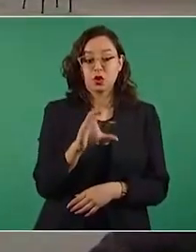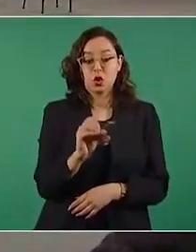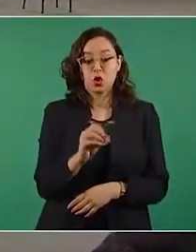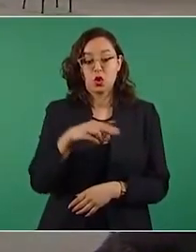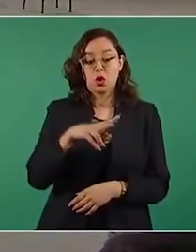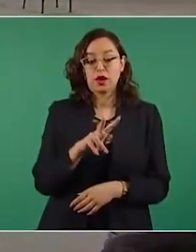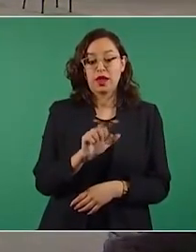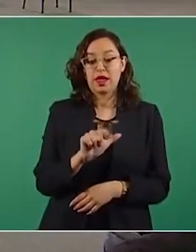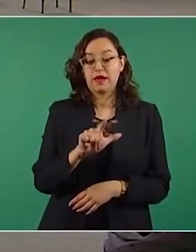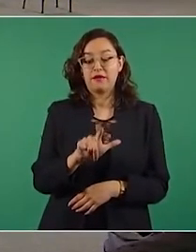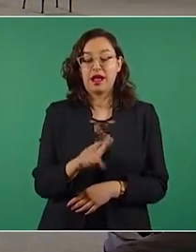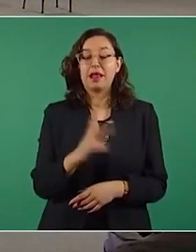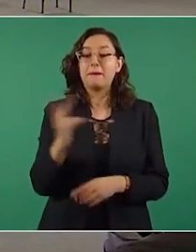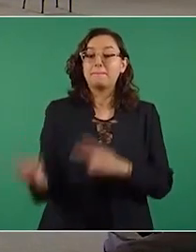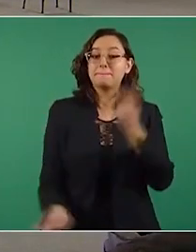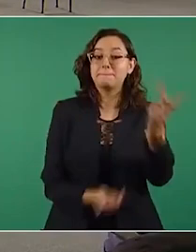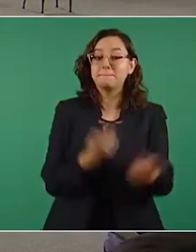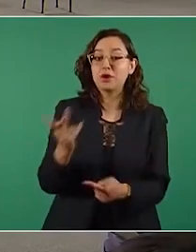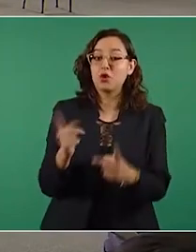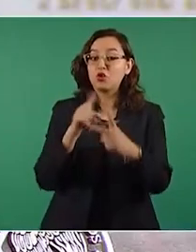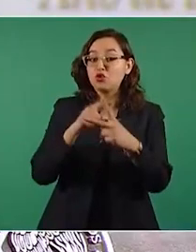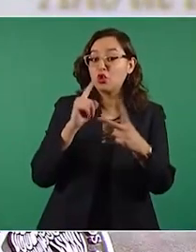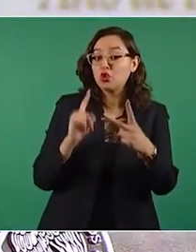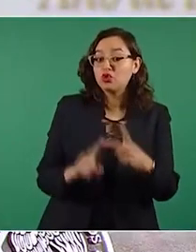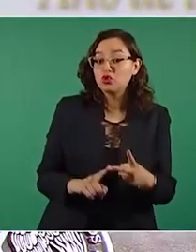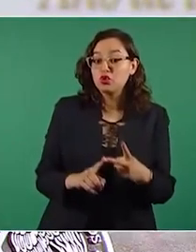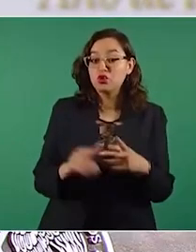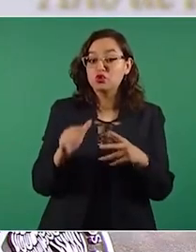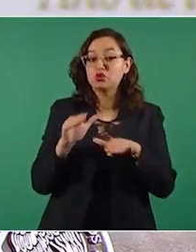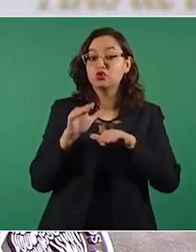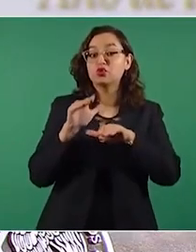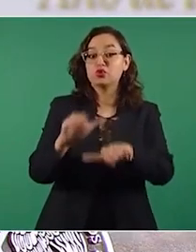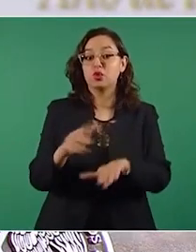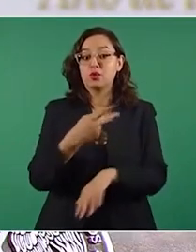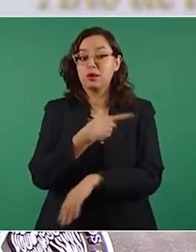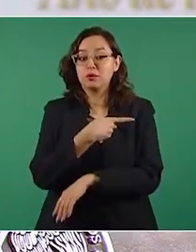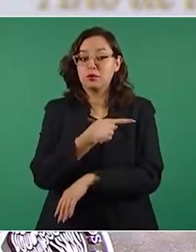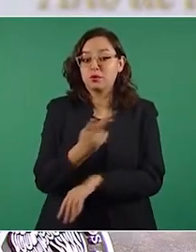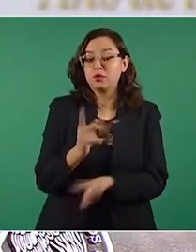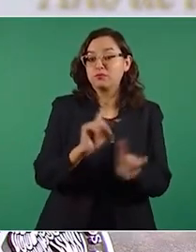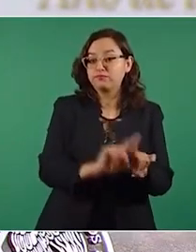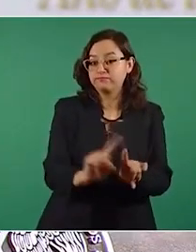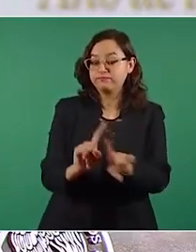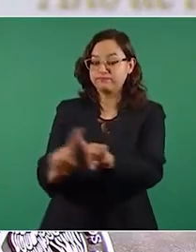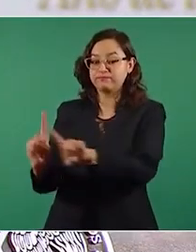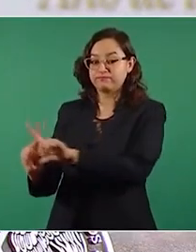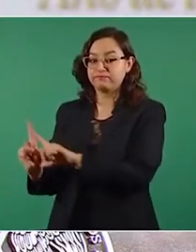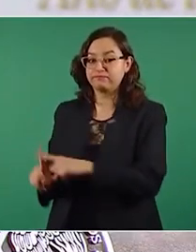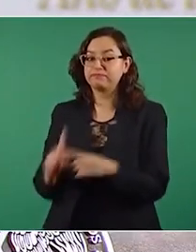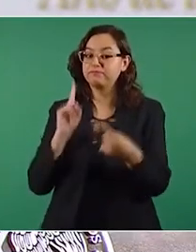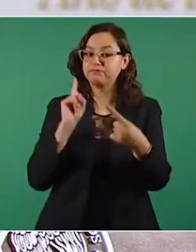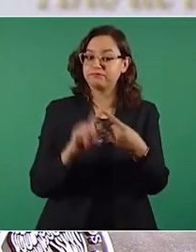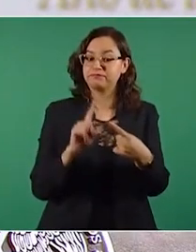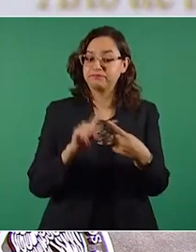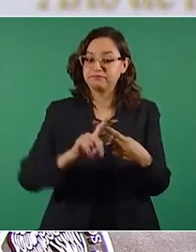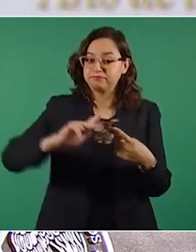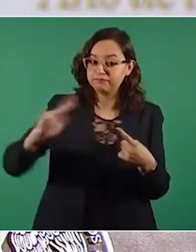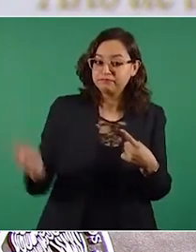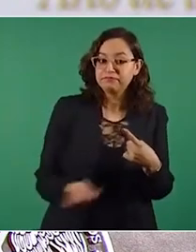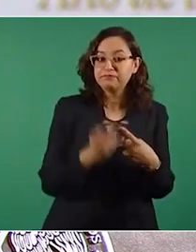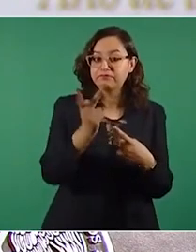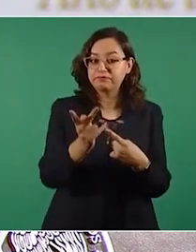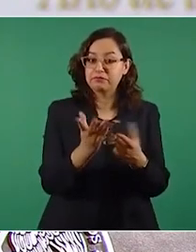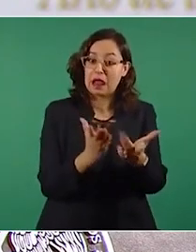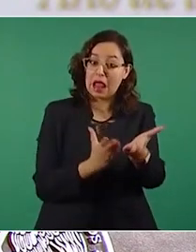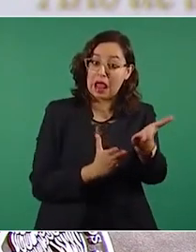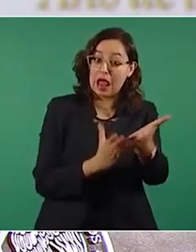hizo dos preguntas sobre salud en una encuesta sobre pobreza multidimensional. Una pregunta sobre acceso